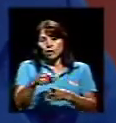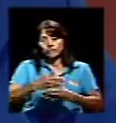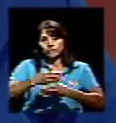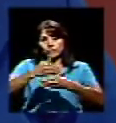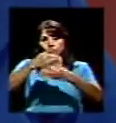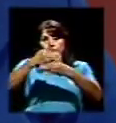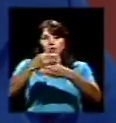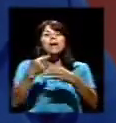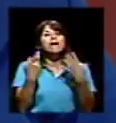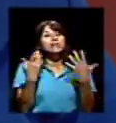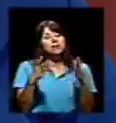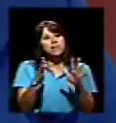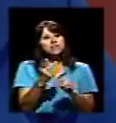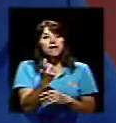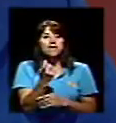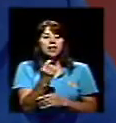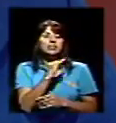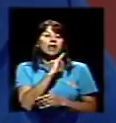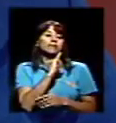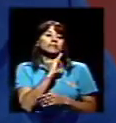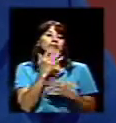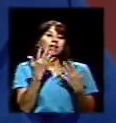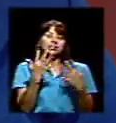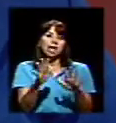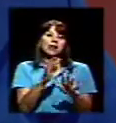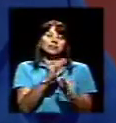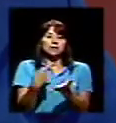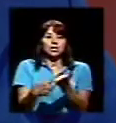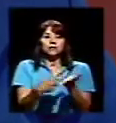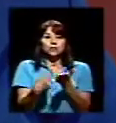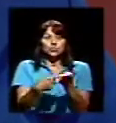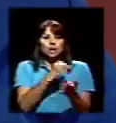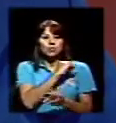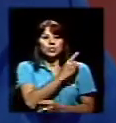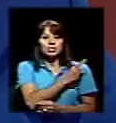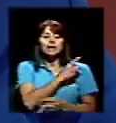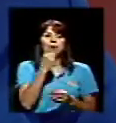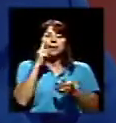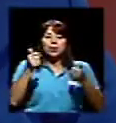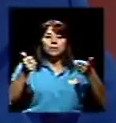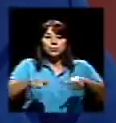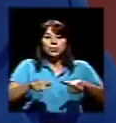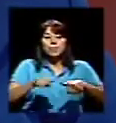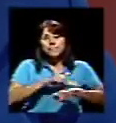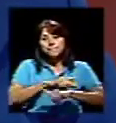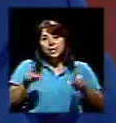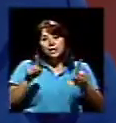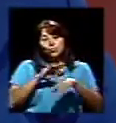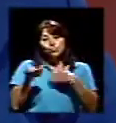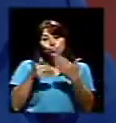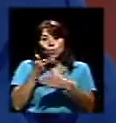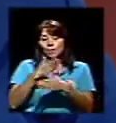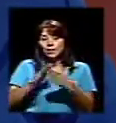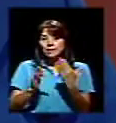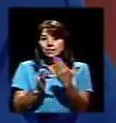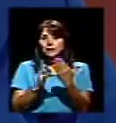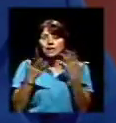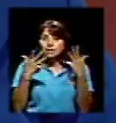junta directiva para su aprobación, pero en realidad ya toda la parte técnica está elaborada. Entonces hemos estado